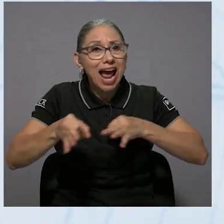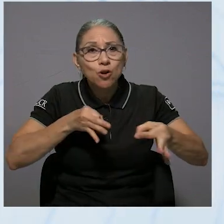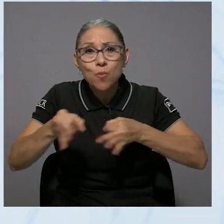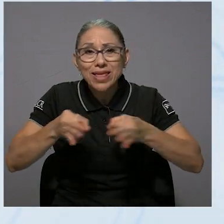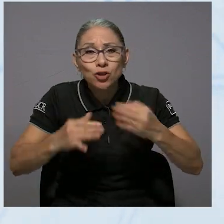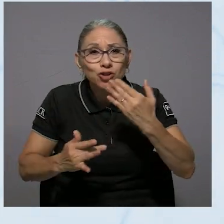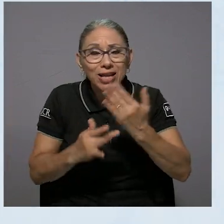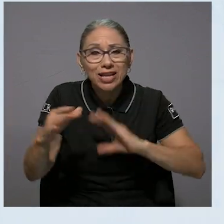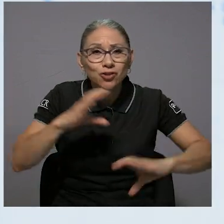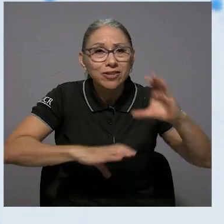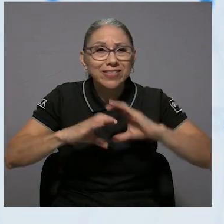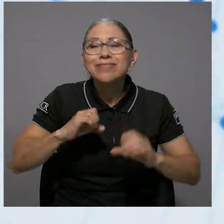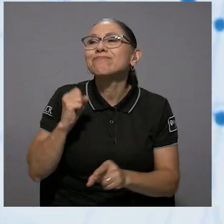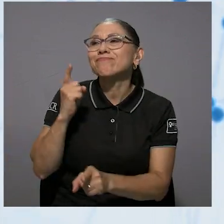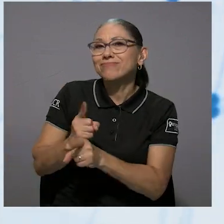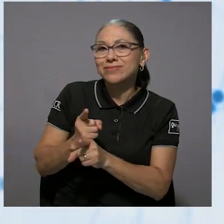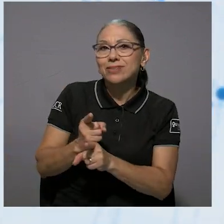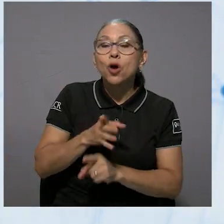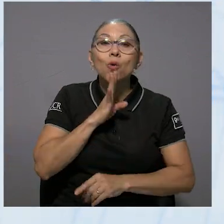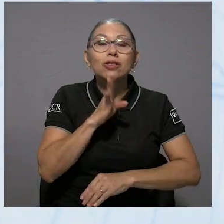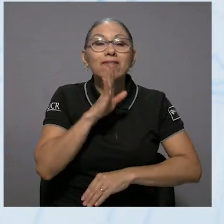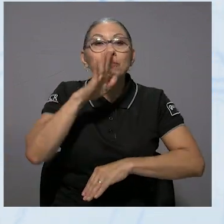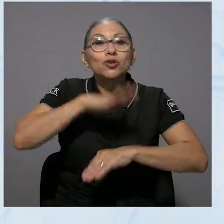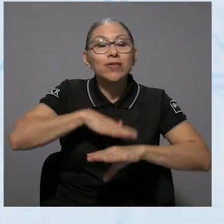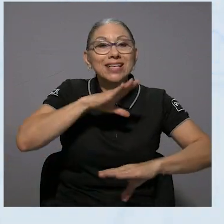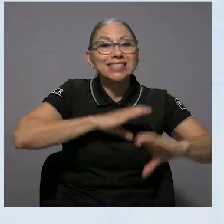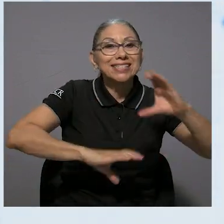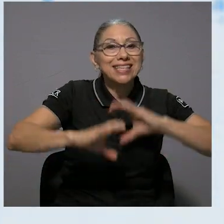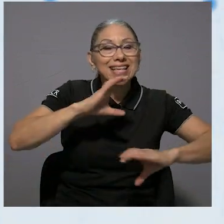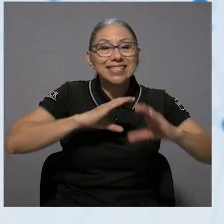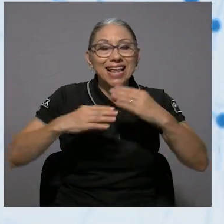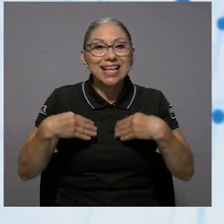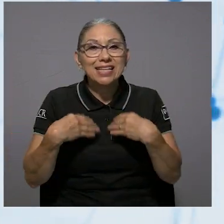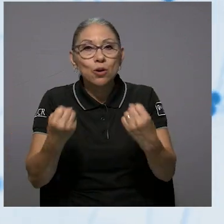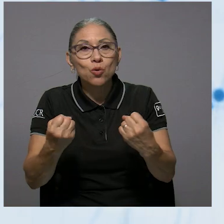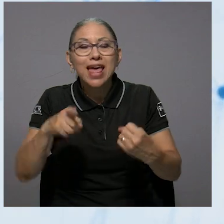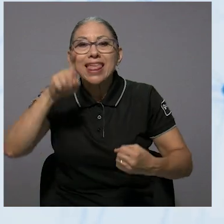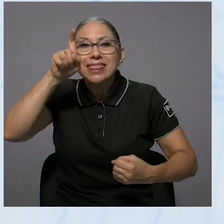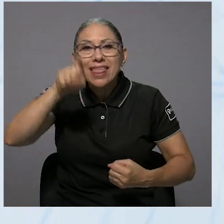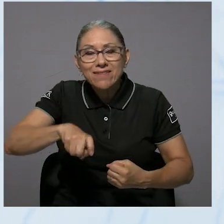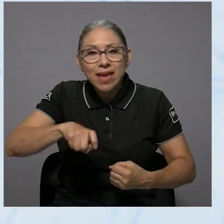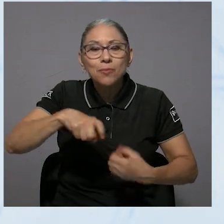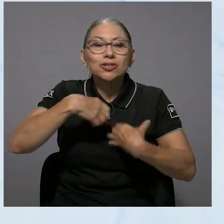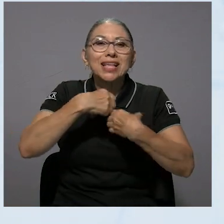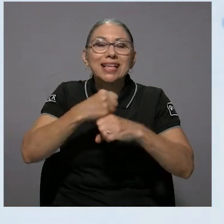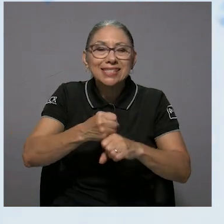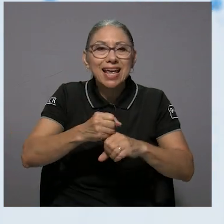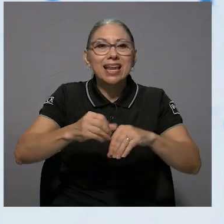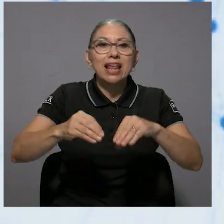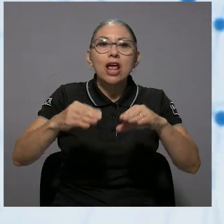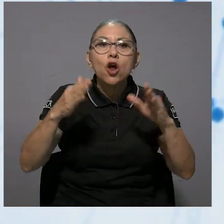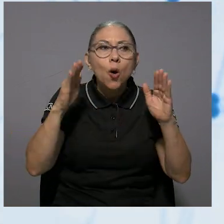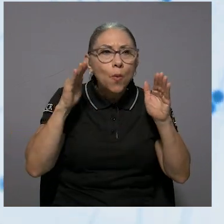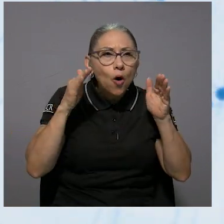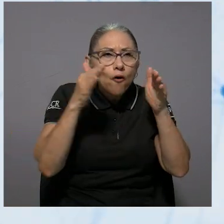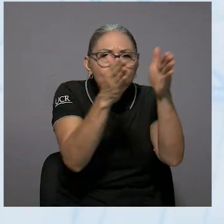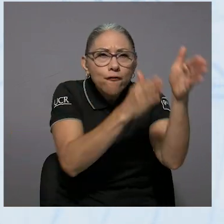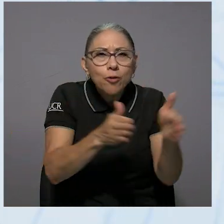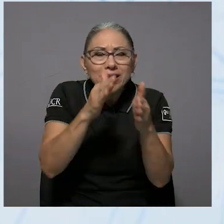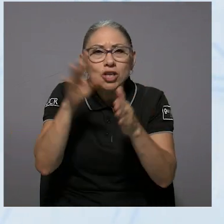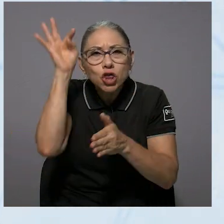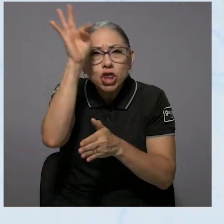cuando hablamos de comunicación de la ciencia y de la salud, tenemos que tener esta consigna de hacer formación teórica metodológica de